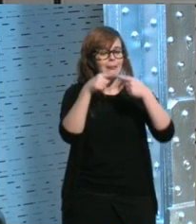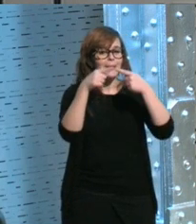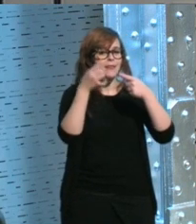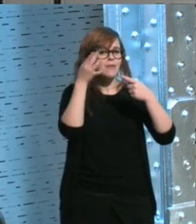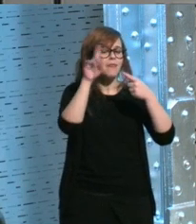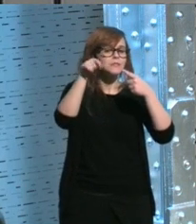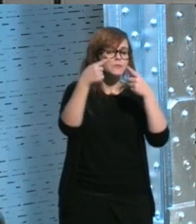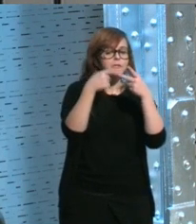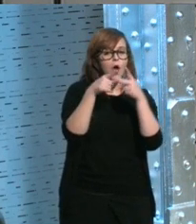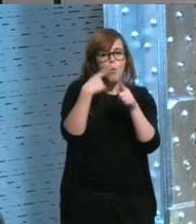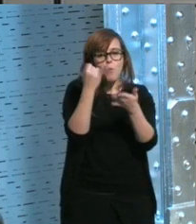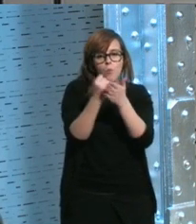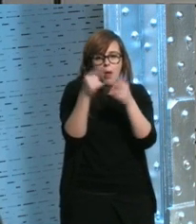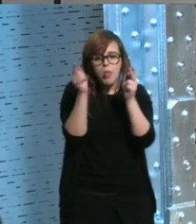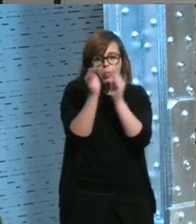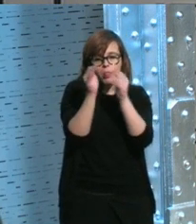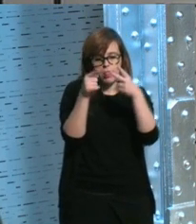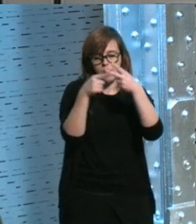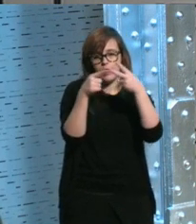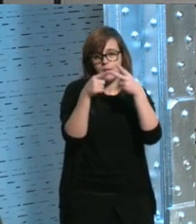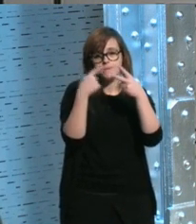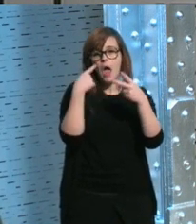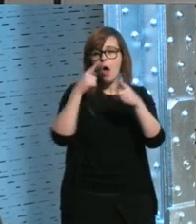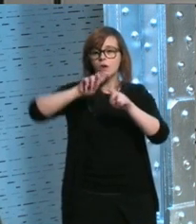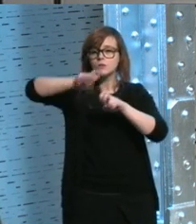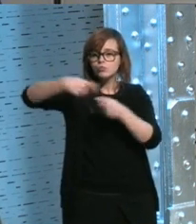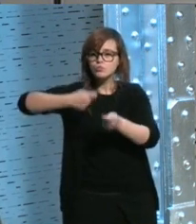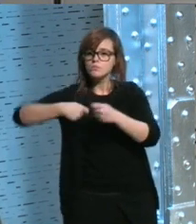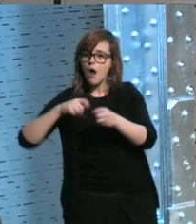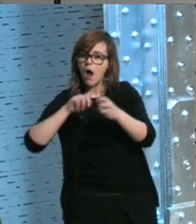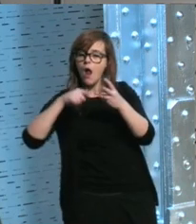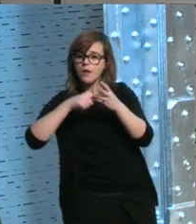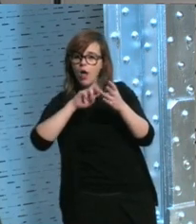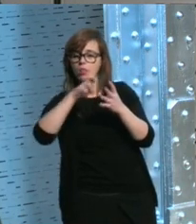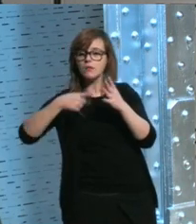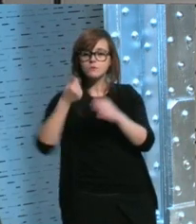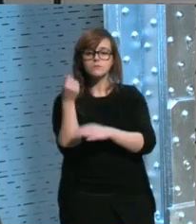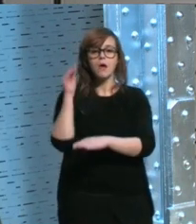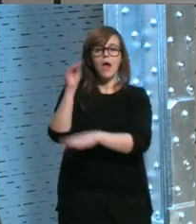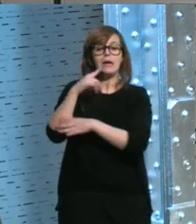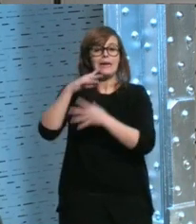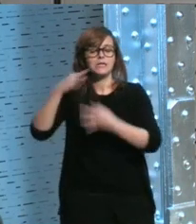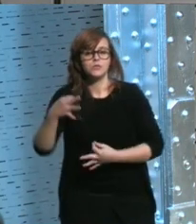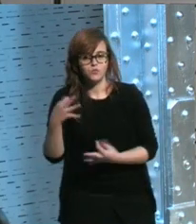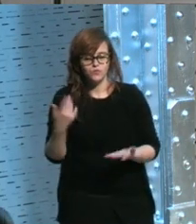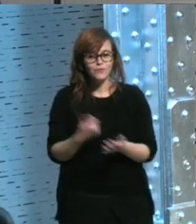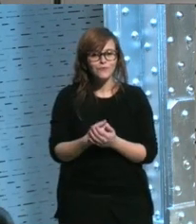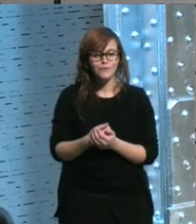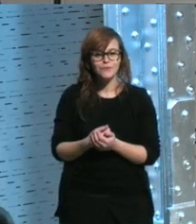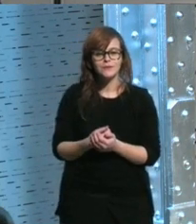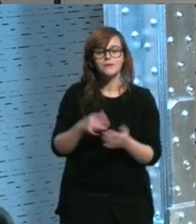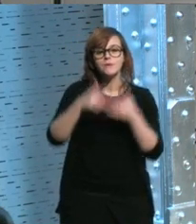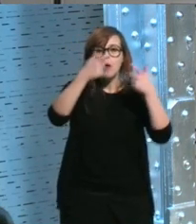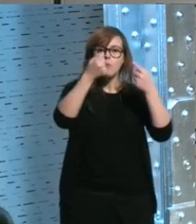al prototipo. Y la búsqueda del mercado y después ahí el capital de riesgo. En fin, hay toda una